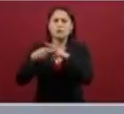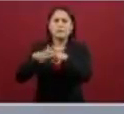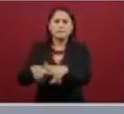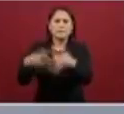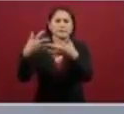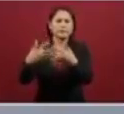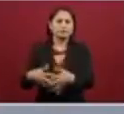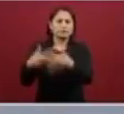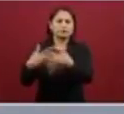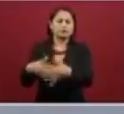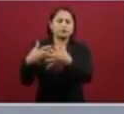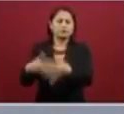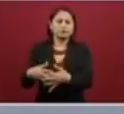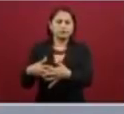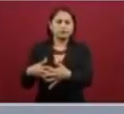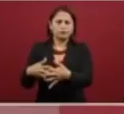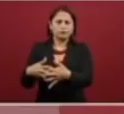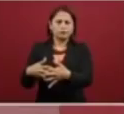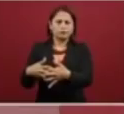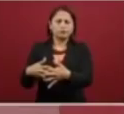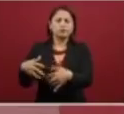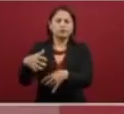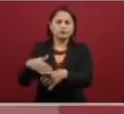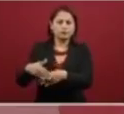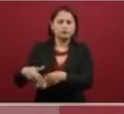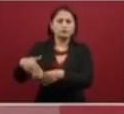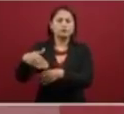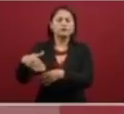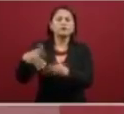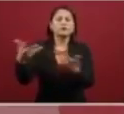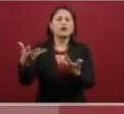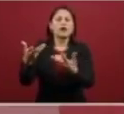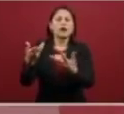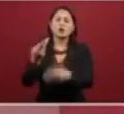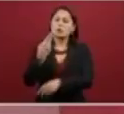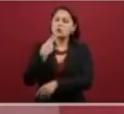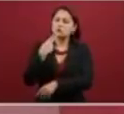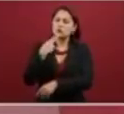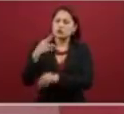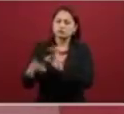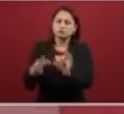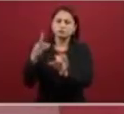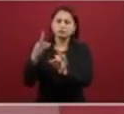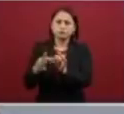termoeléctrica se utilice. Ya se invirtieron